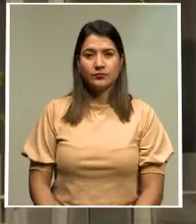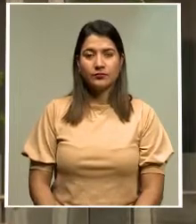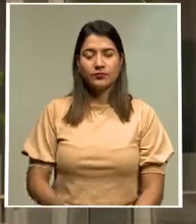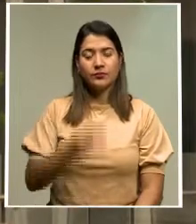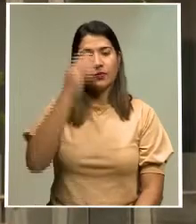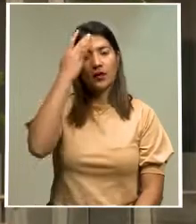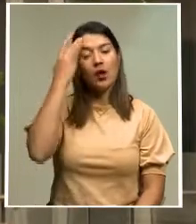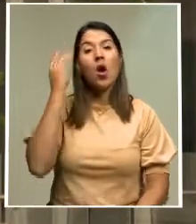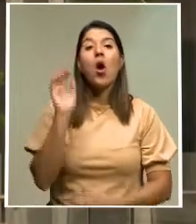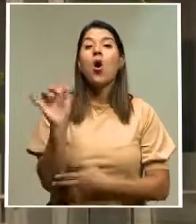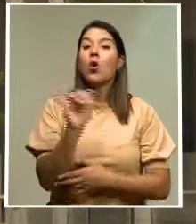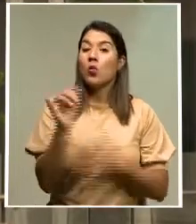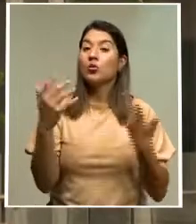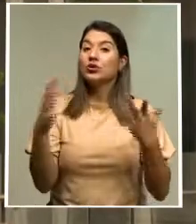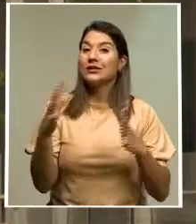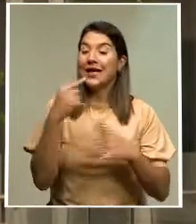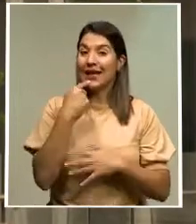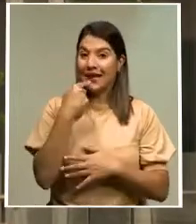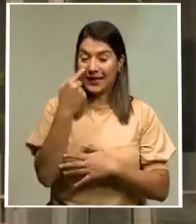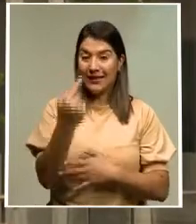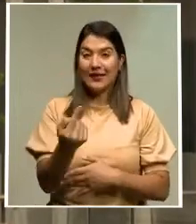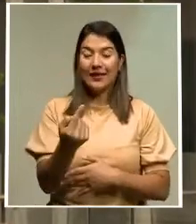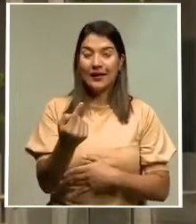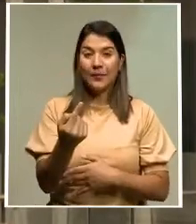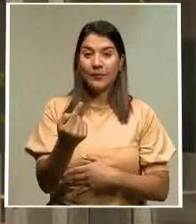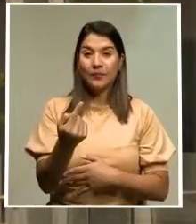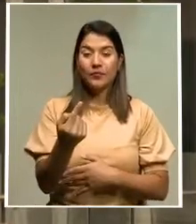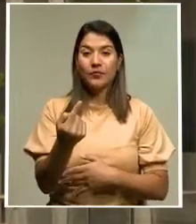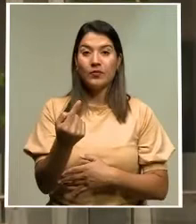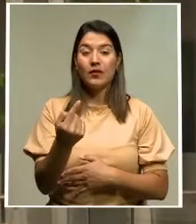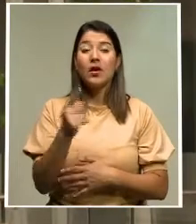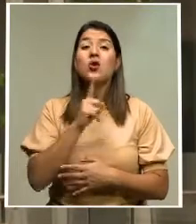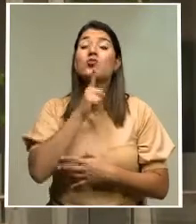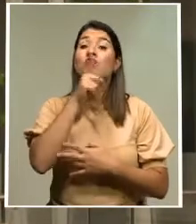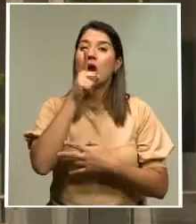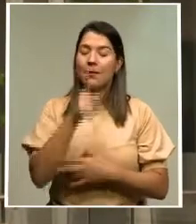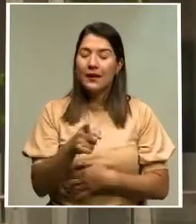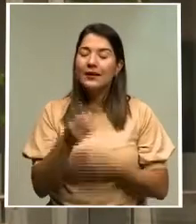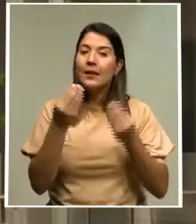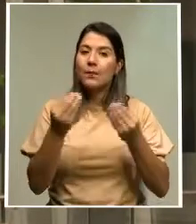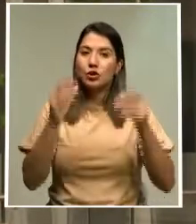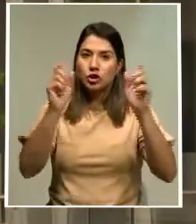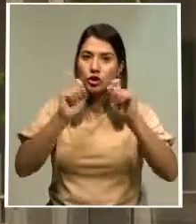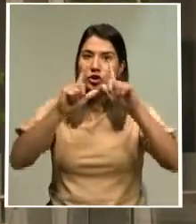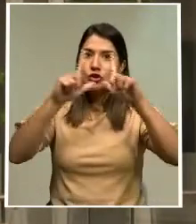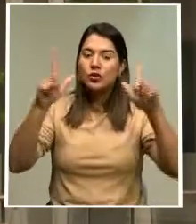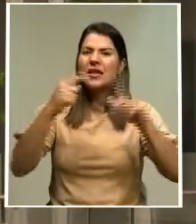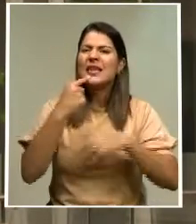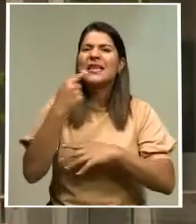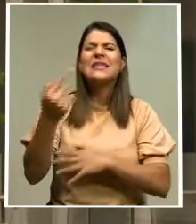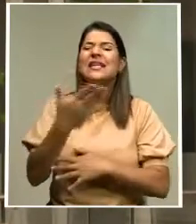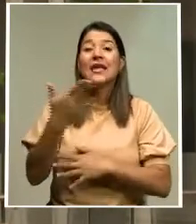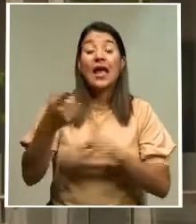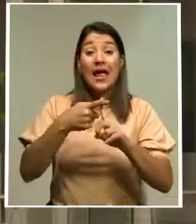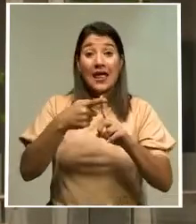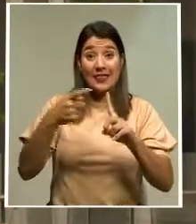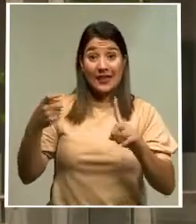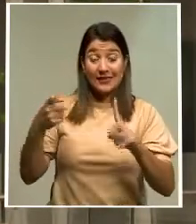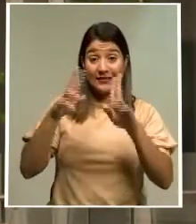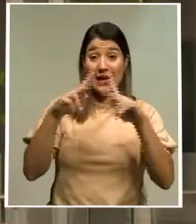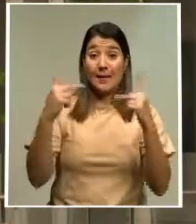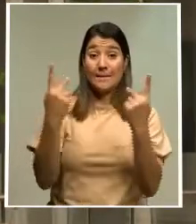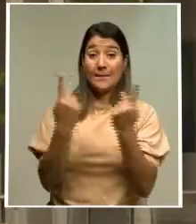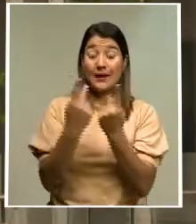Bueno, pero como les indicábamos, es realmente también sorprendente decir que es que desde la propia fracción